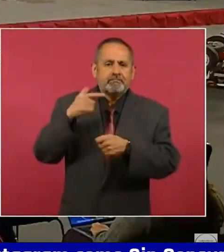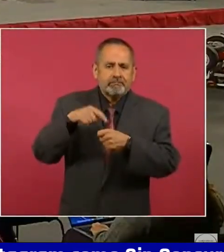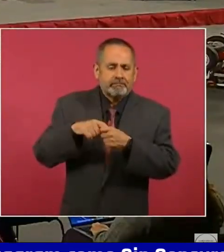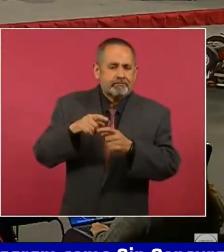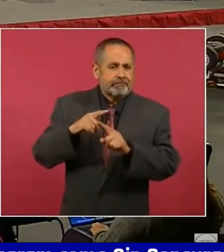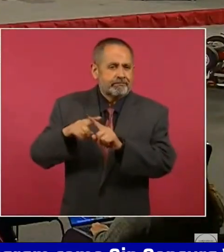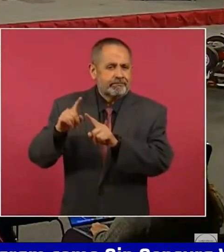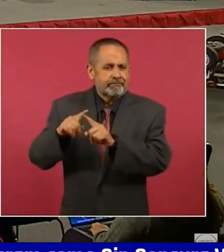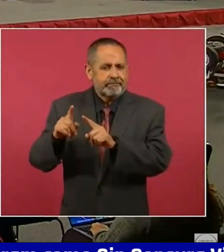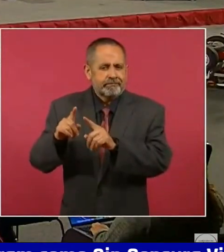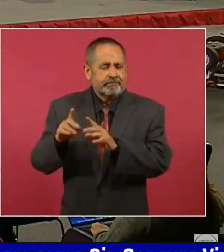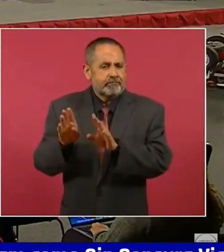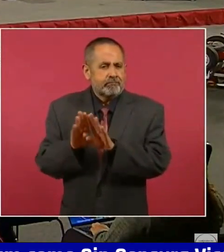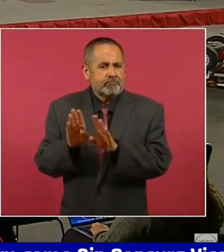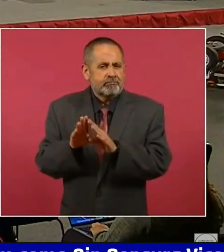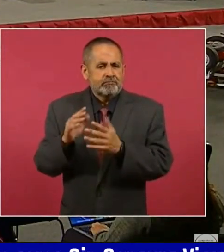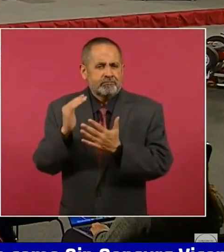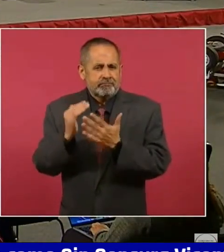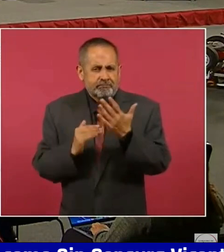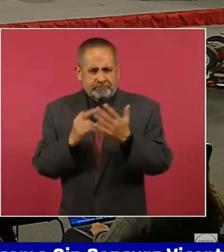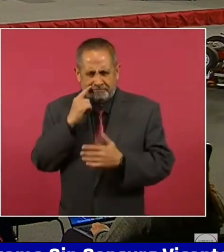permite.